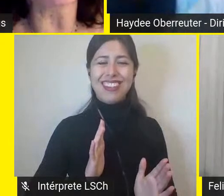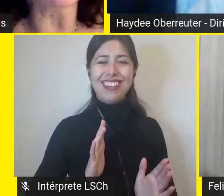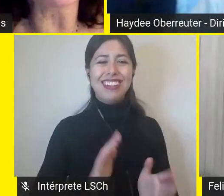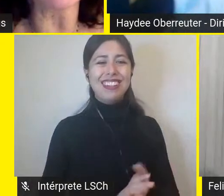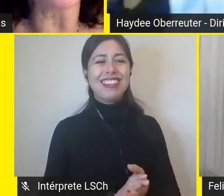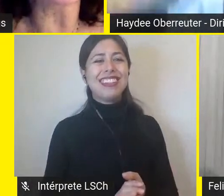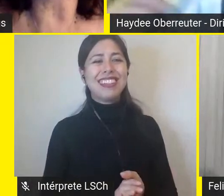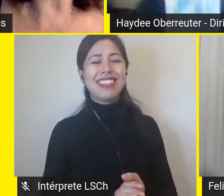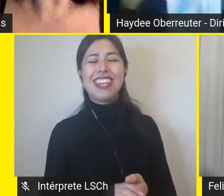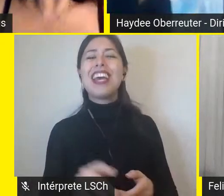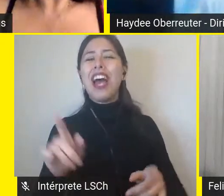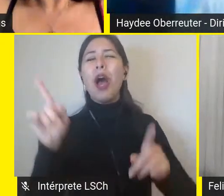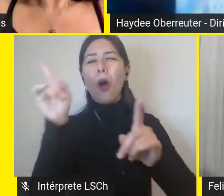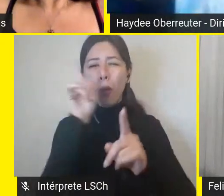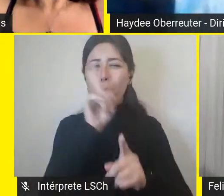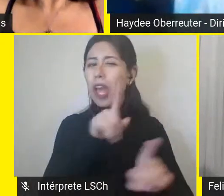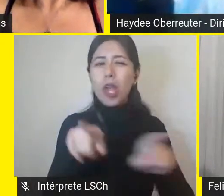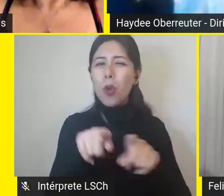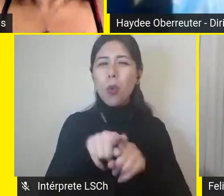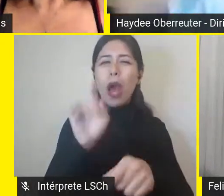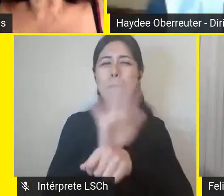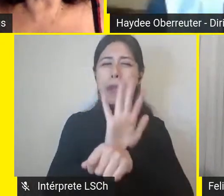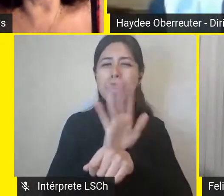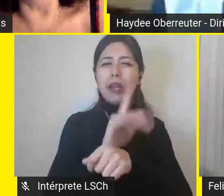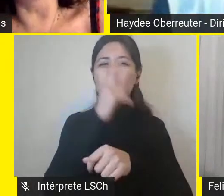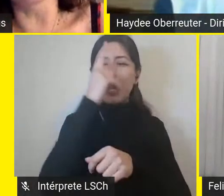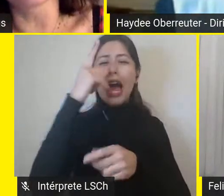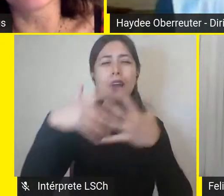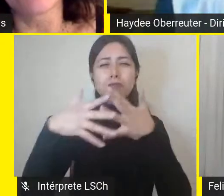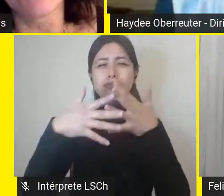Como final de película gringa. Y por eso...